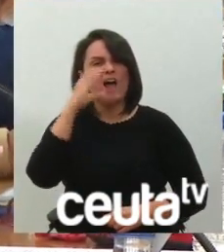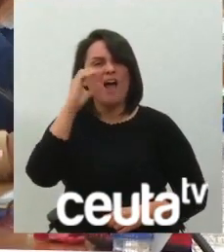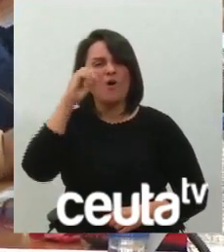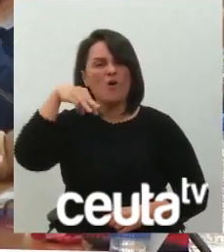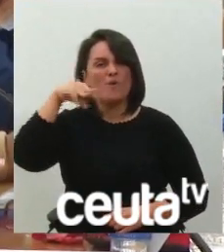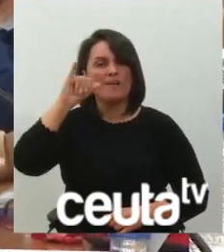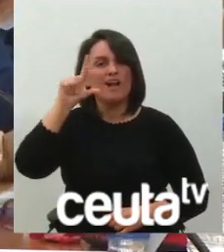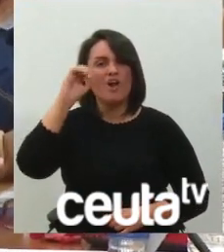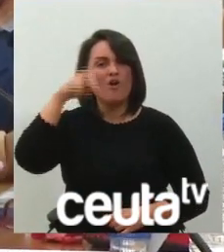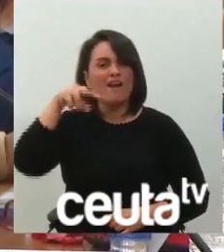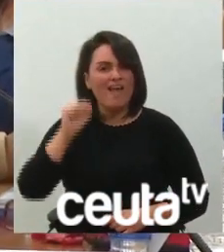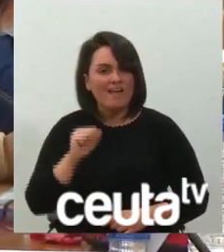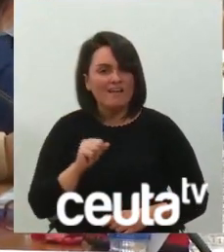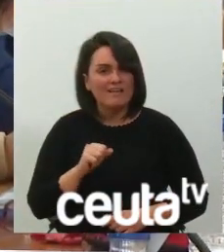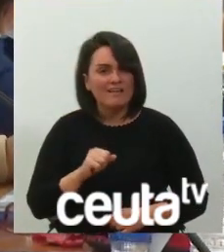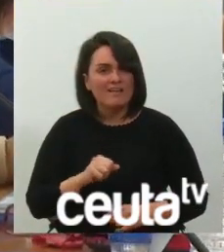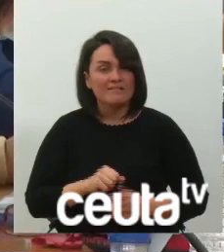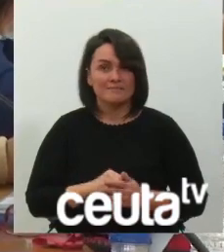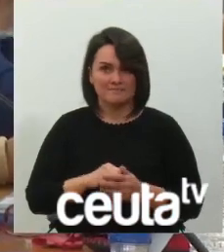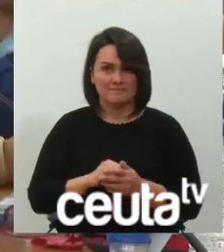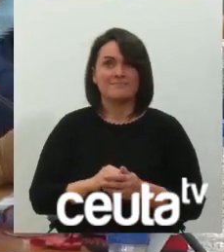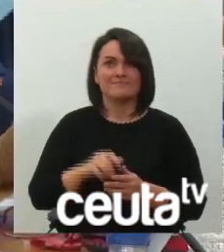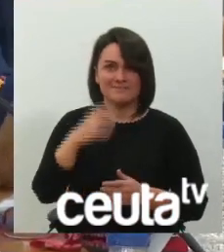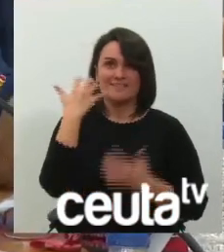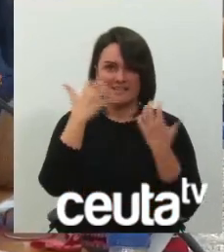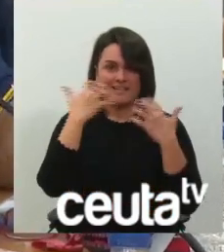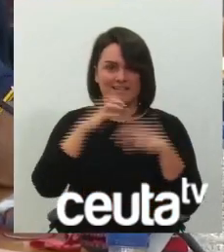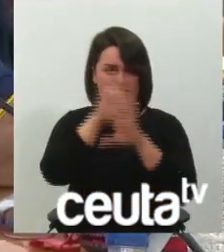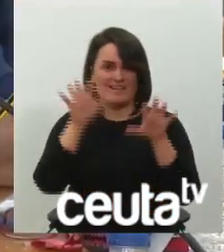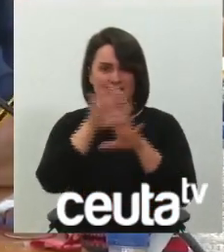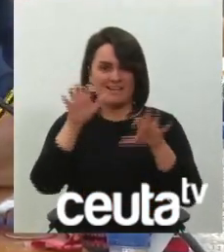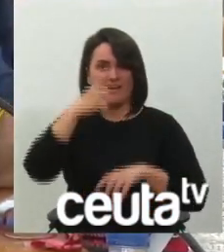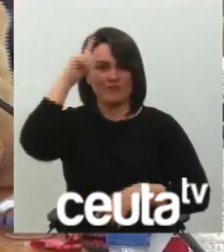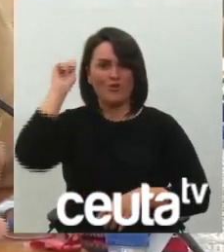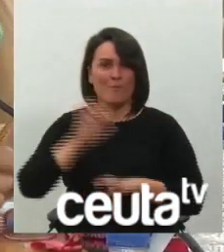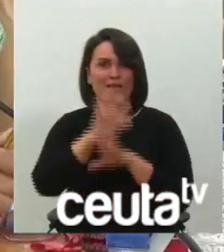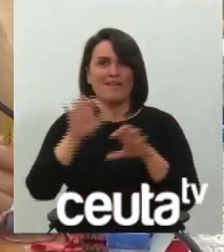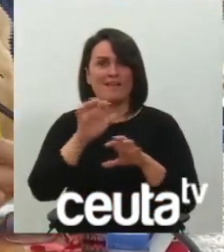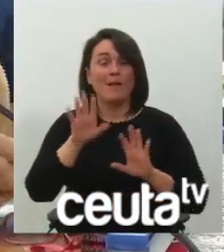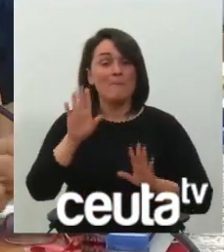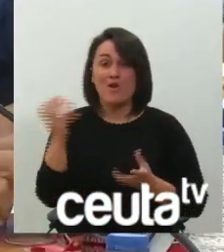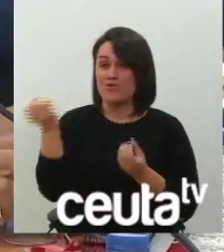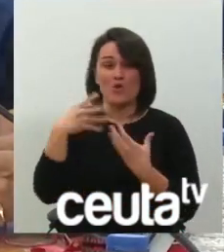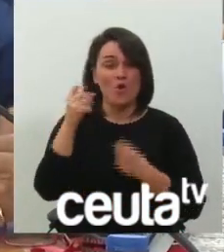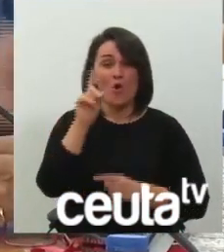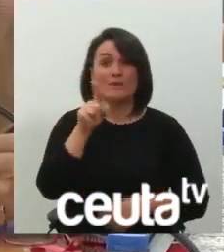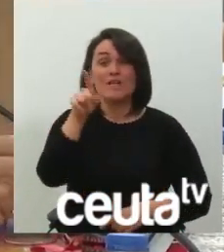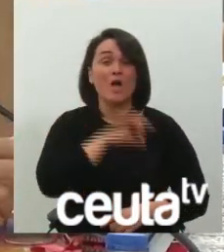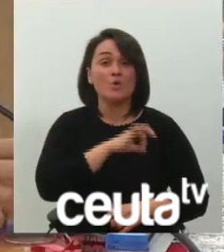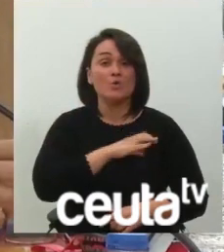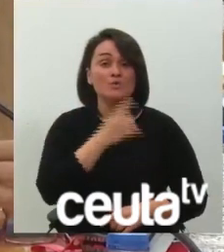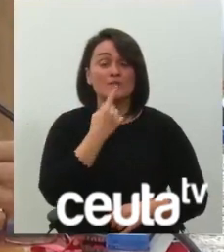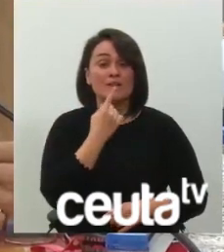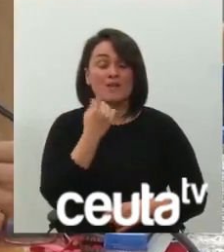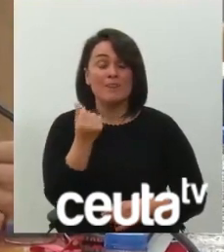tomé que se parte de risa pero esa parte de risa pero no nos va a contar en qué se ha gastado los 180 euros